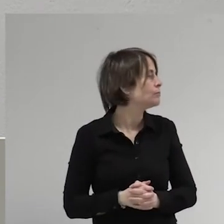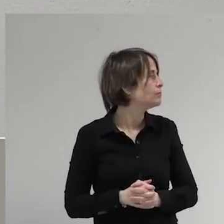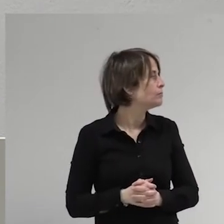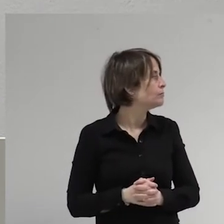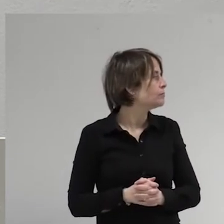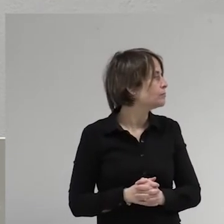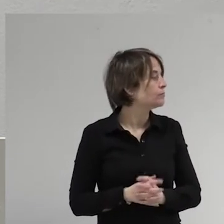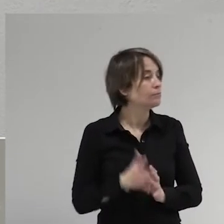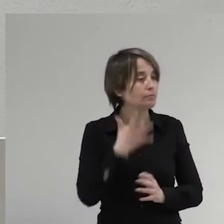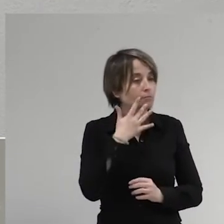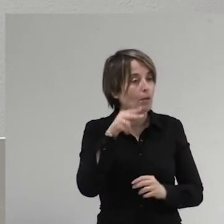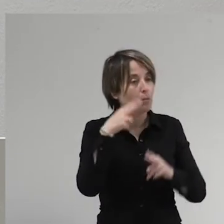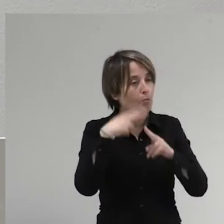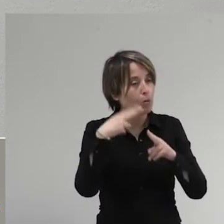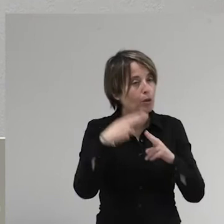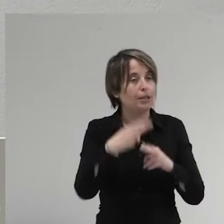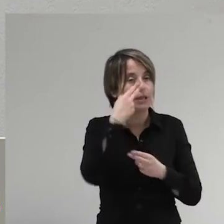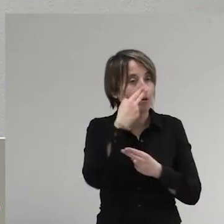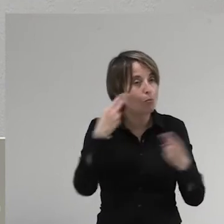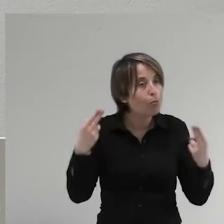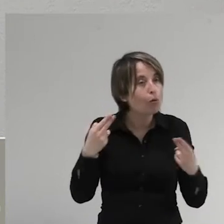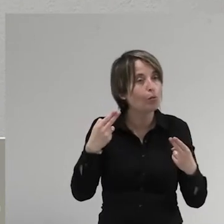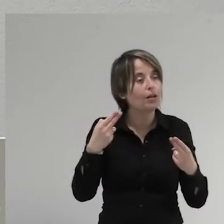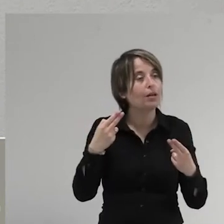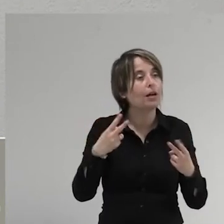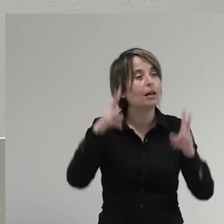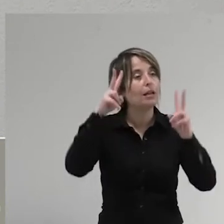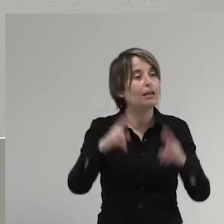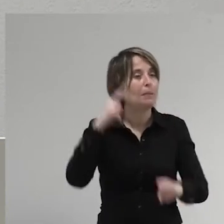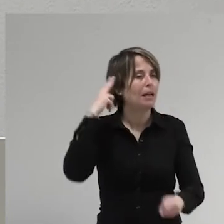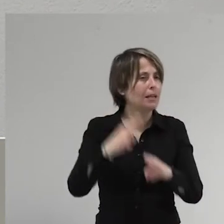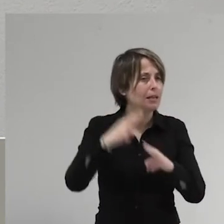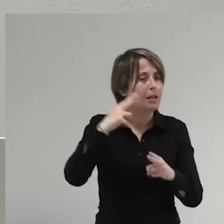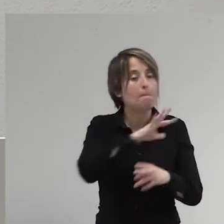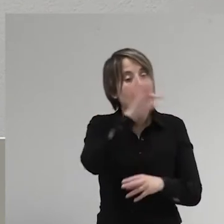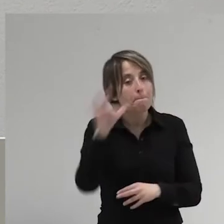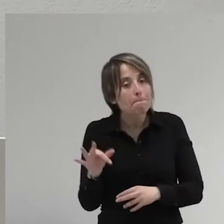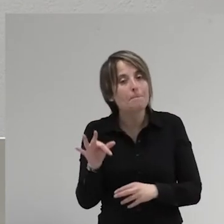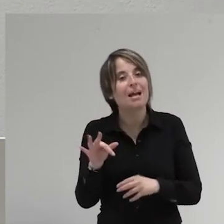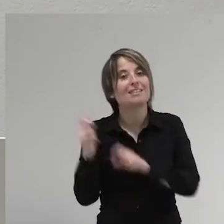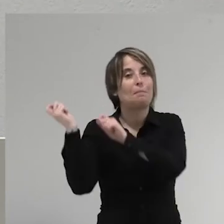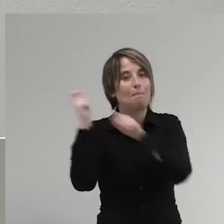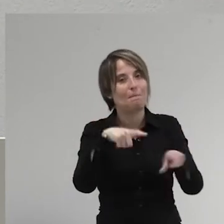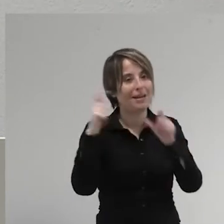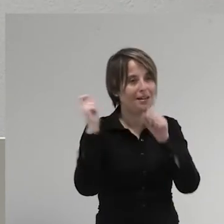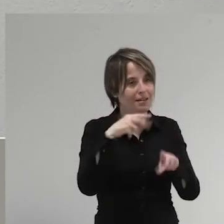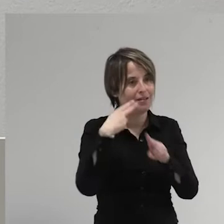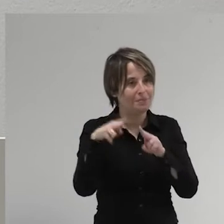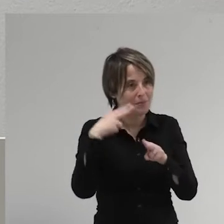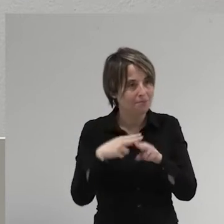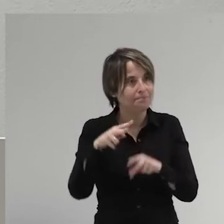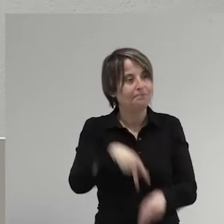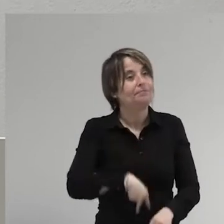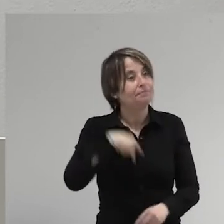Pero en este caso, la política pública y penal de la prevención de la radicalización, junto con la política migratoria o la política criminal en